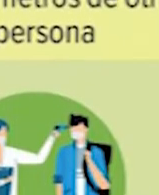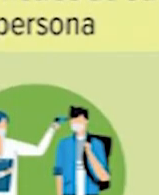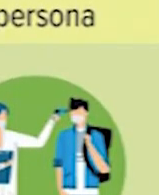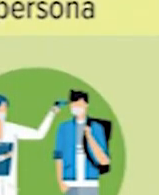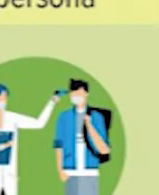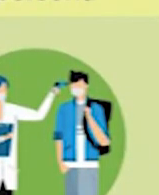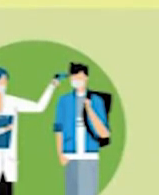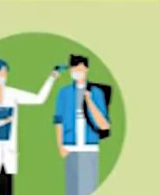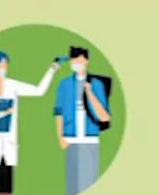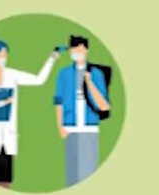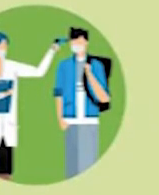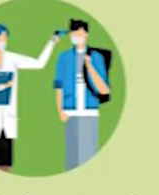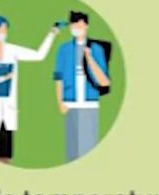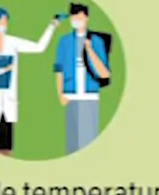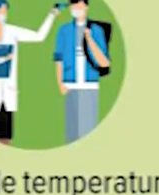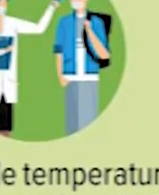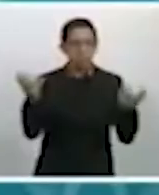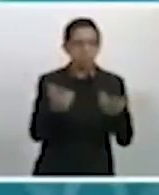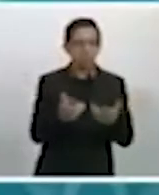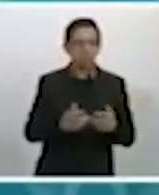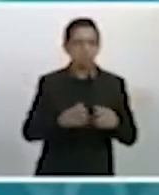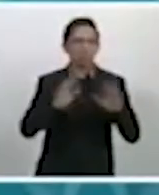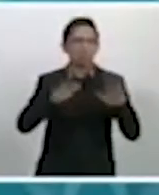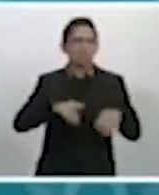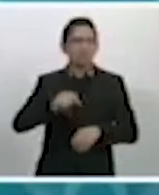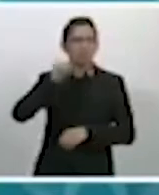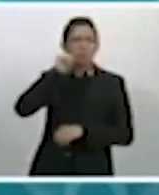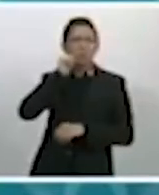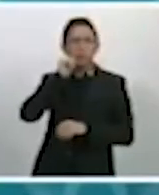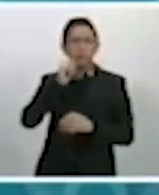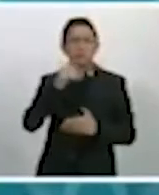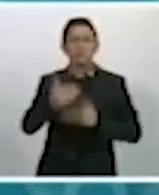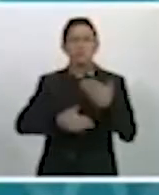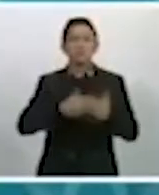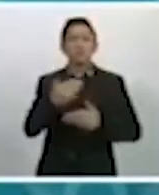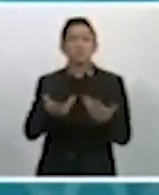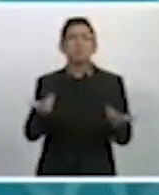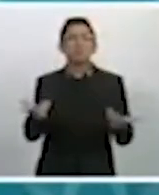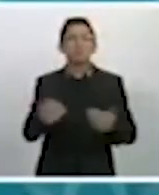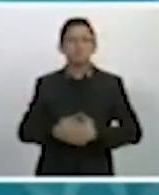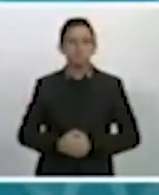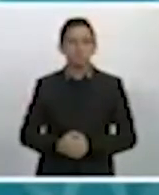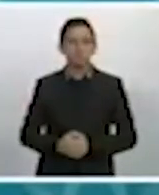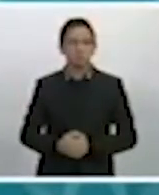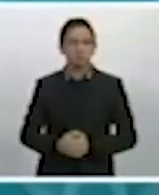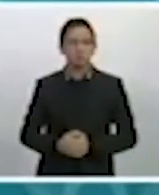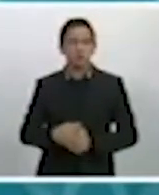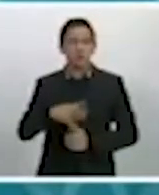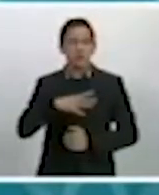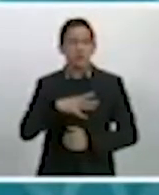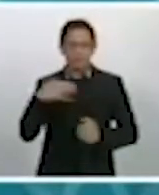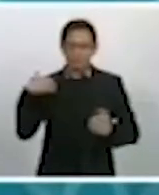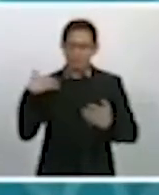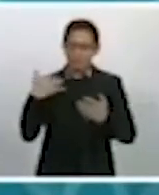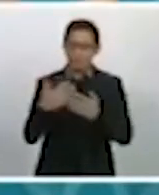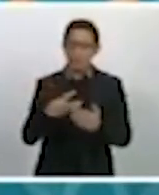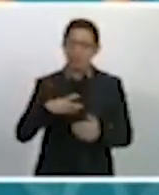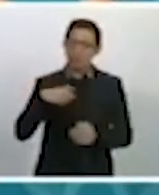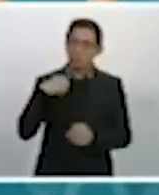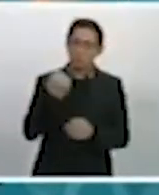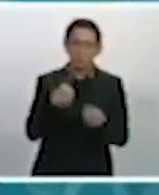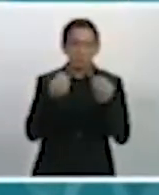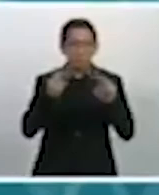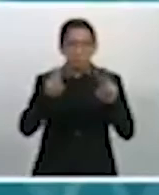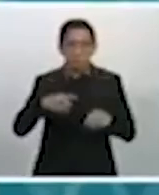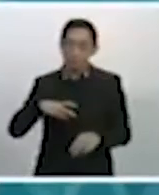seriedad las medidas sanitarias, podemos perder en muy poco tiempo lo que con mucho esfuerzo